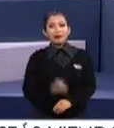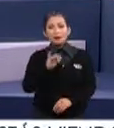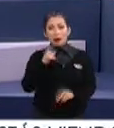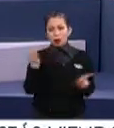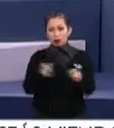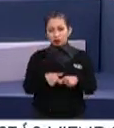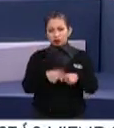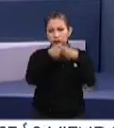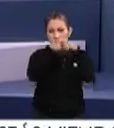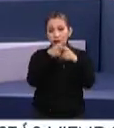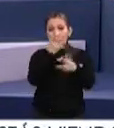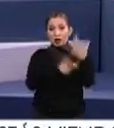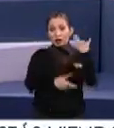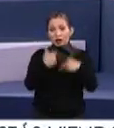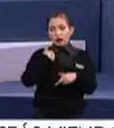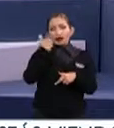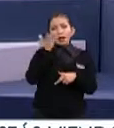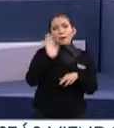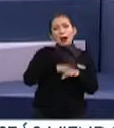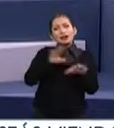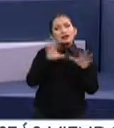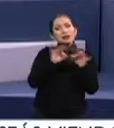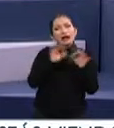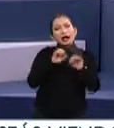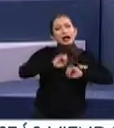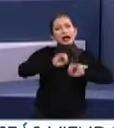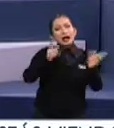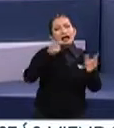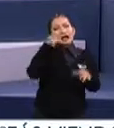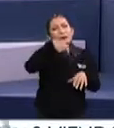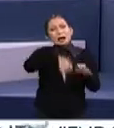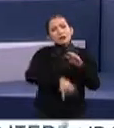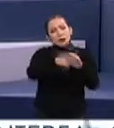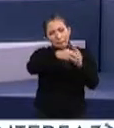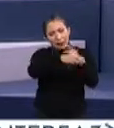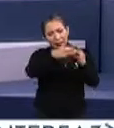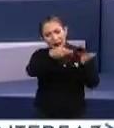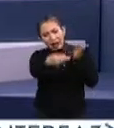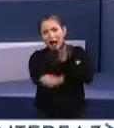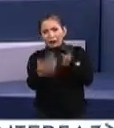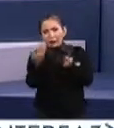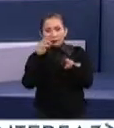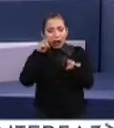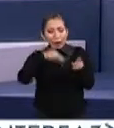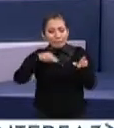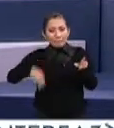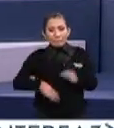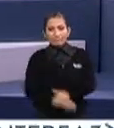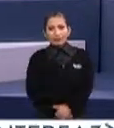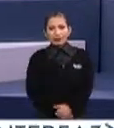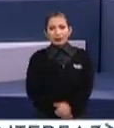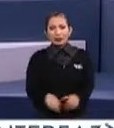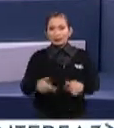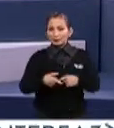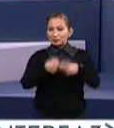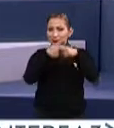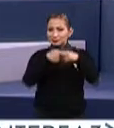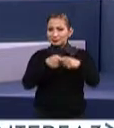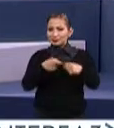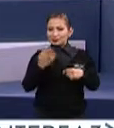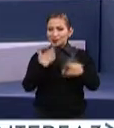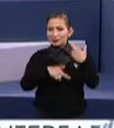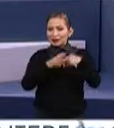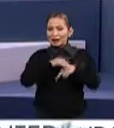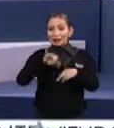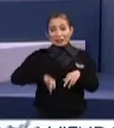hacer una breve pausa y al volver me gustaría que me explicaras un poquito más sobre estos materiales didácticos que nos trajiste. Claro que sí. Hacemos una breve pausa y